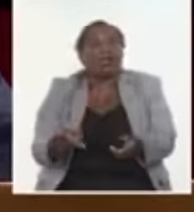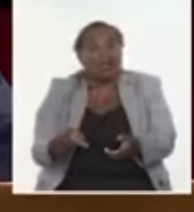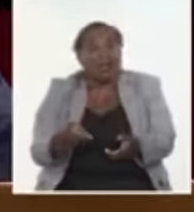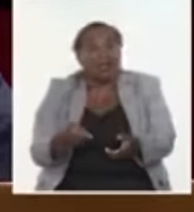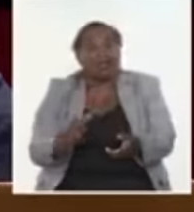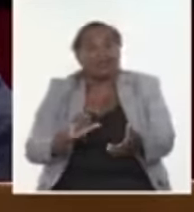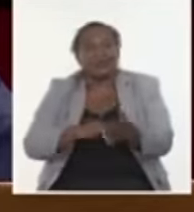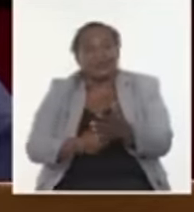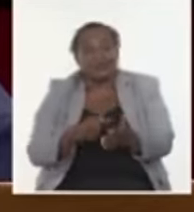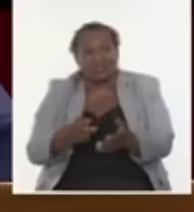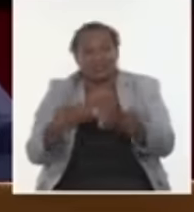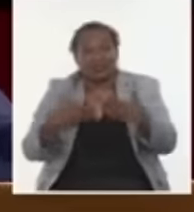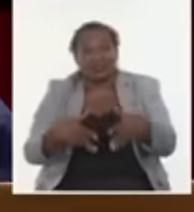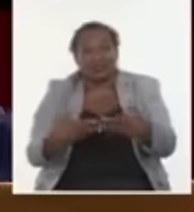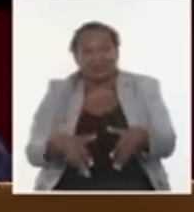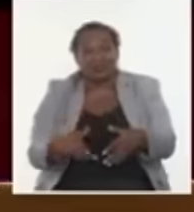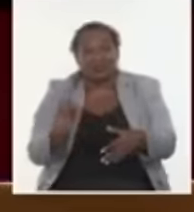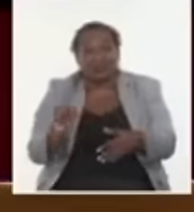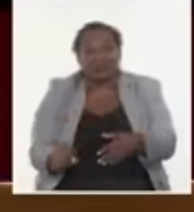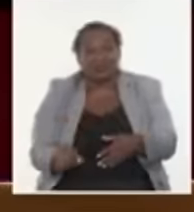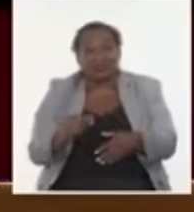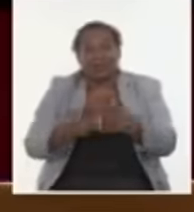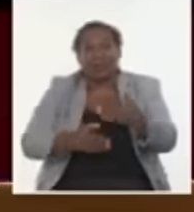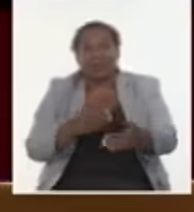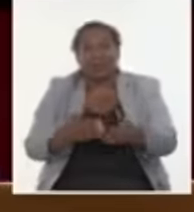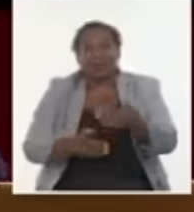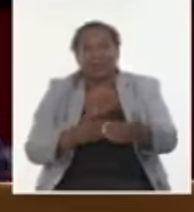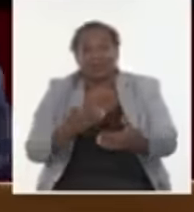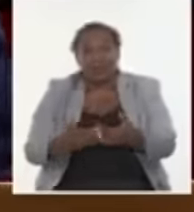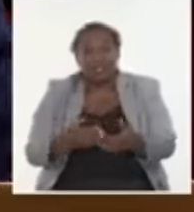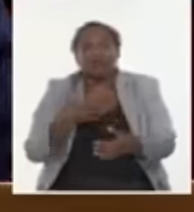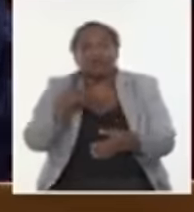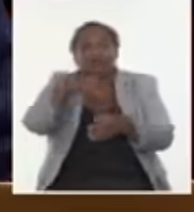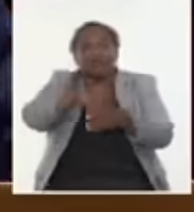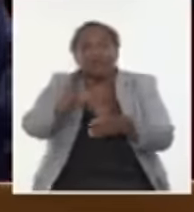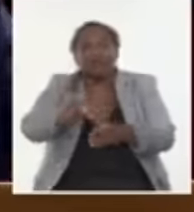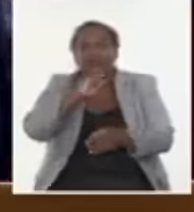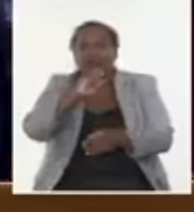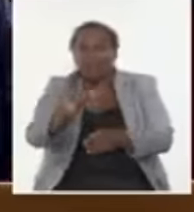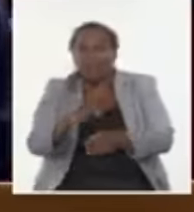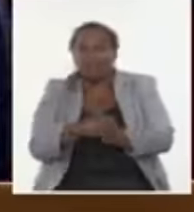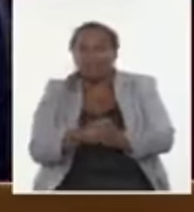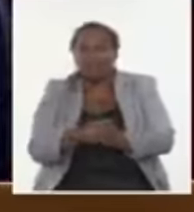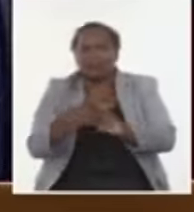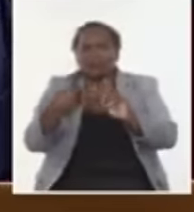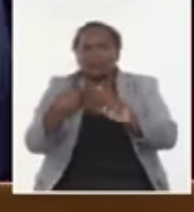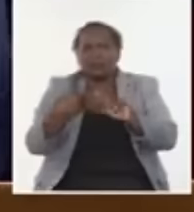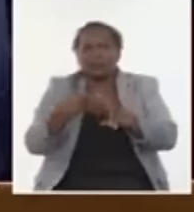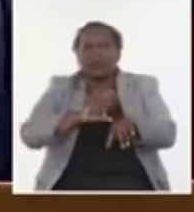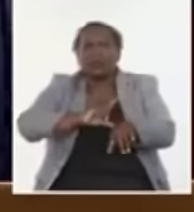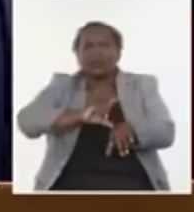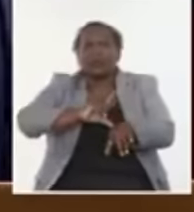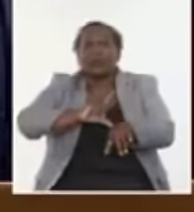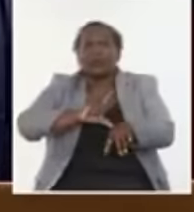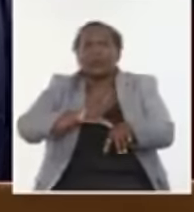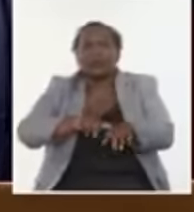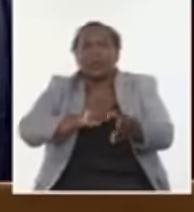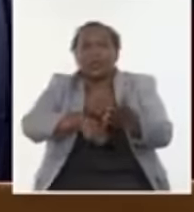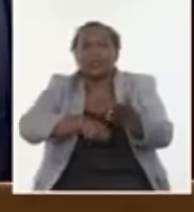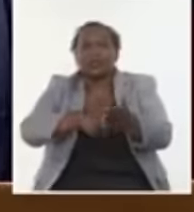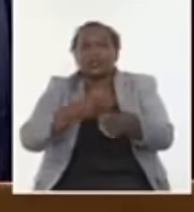agrícolas, pero es un proceso que no ha estado exento de dificultades, en primer lugar, que se ha dilatado en el tiempo, se ha contratado muy tarde.